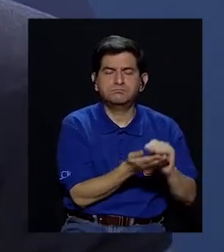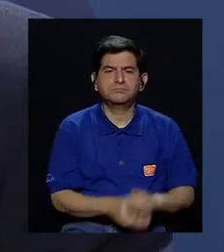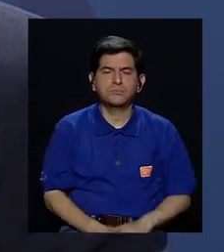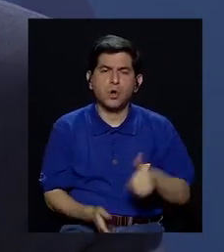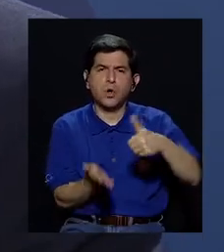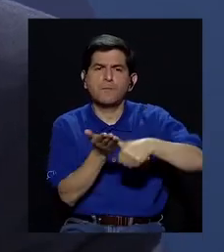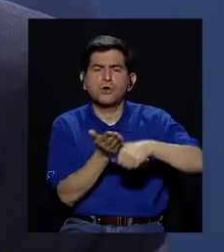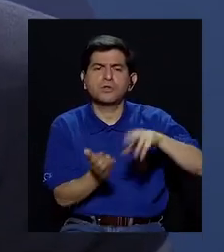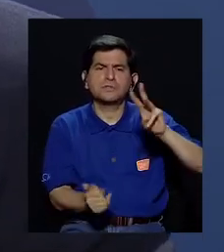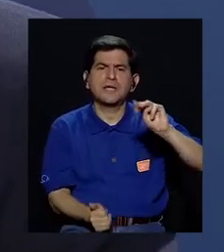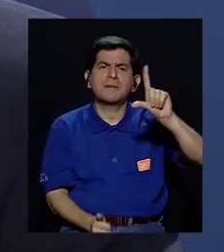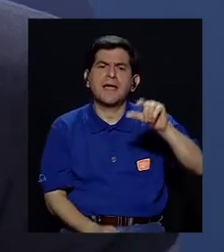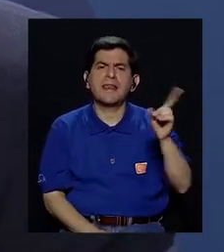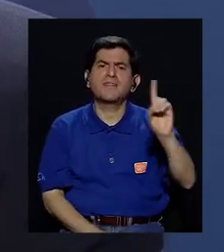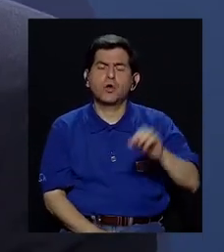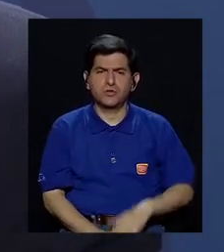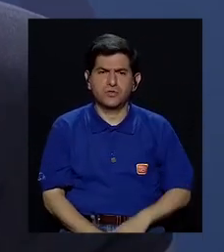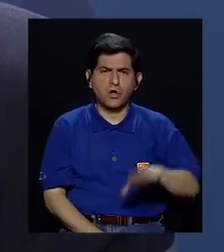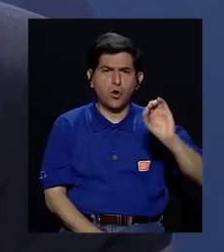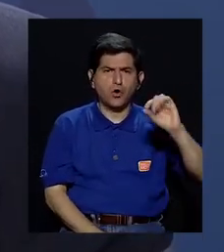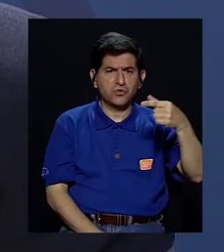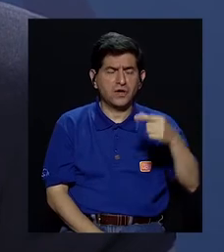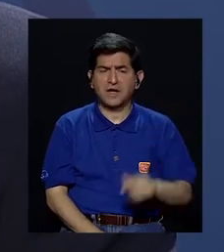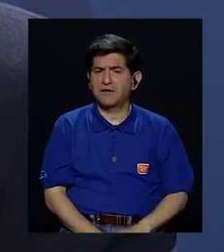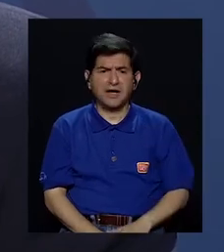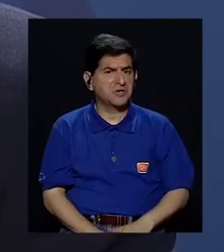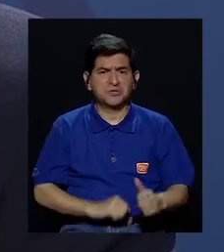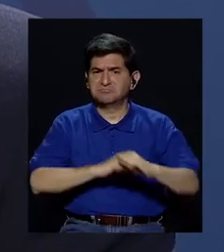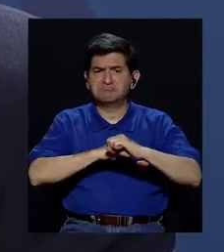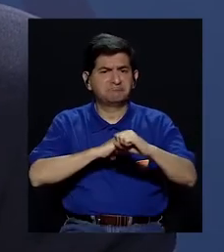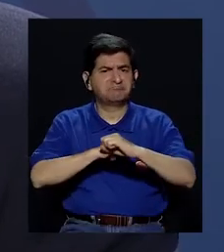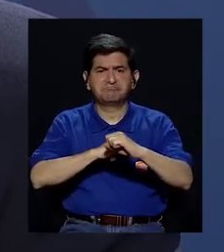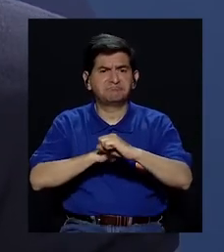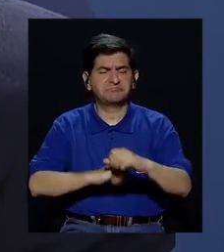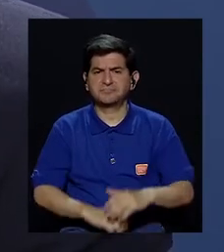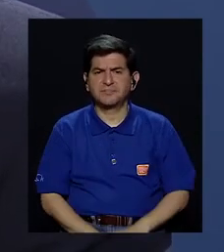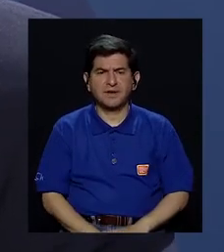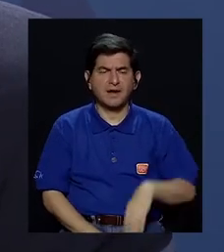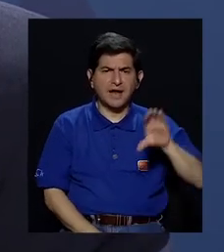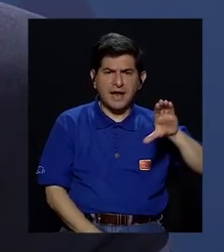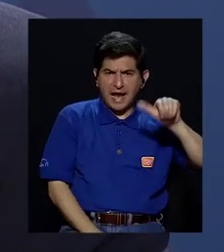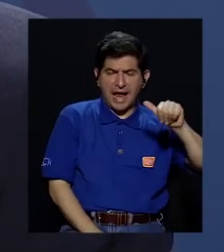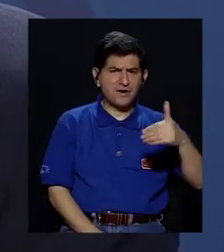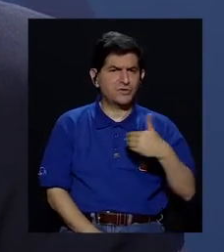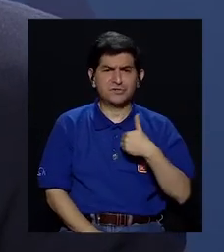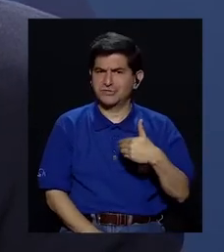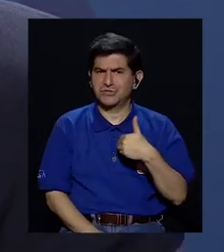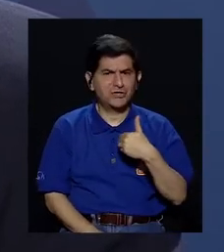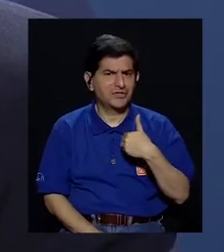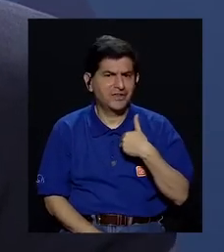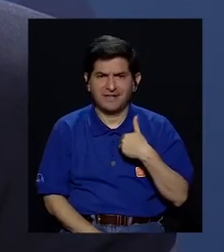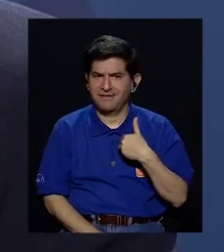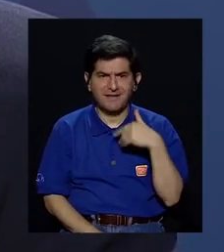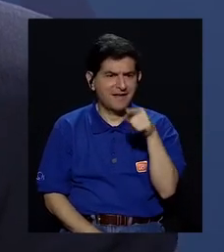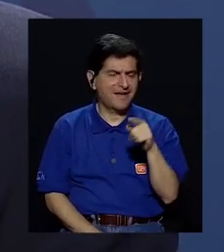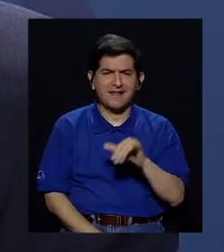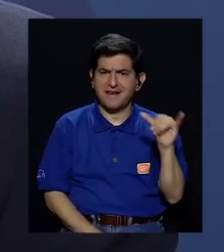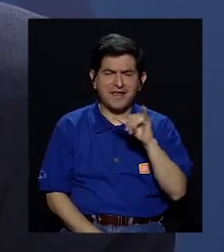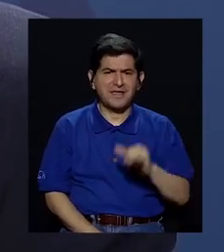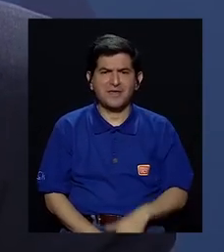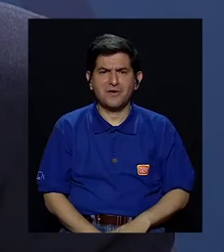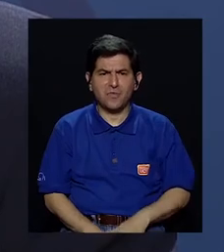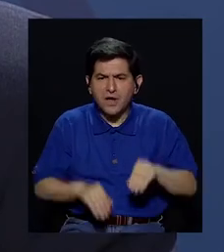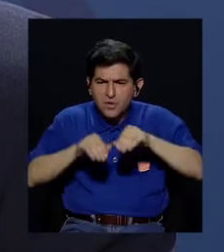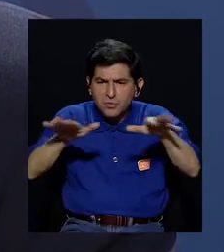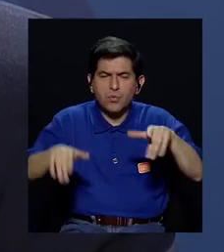donde están los votos de movimiento libertario otto guevara no está en campaña carlos alvarado no tiene todavía digamos